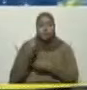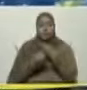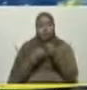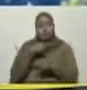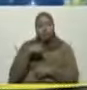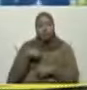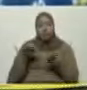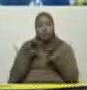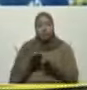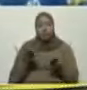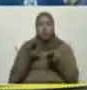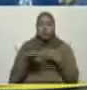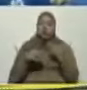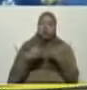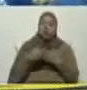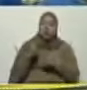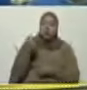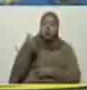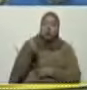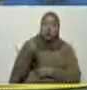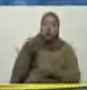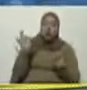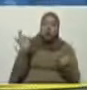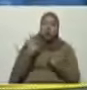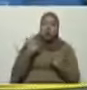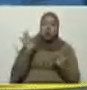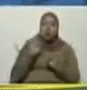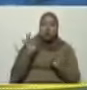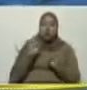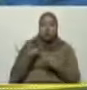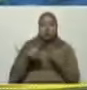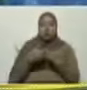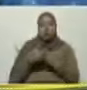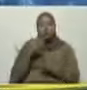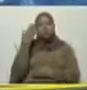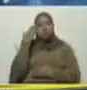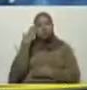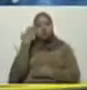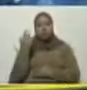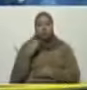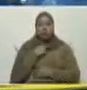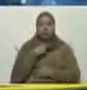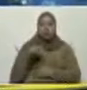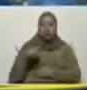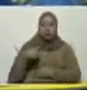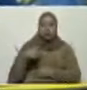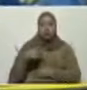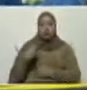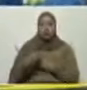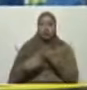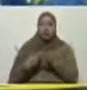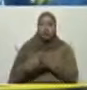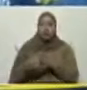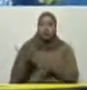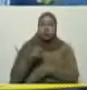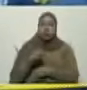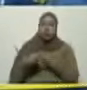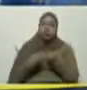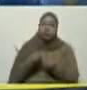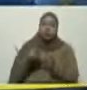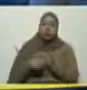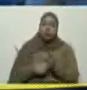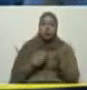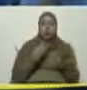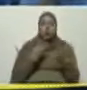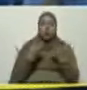no no no no con poco no con nada Ustedes saben que un día para otro licenciada a usted le quite el